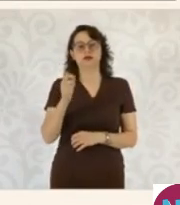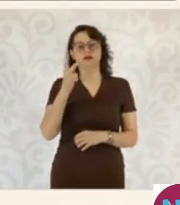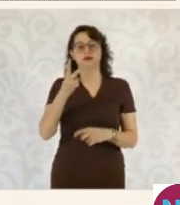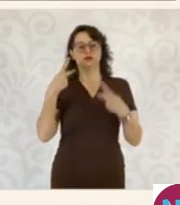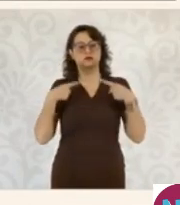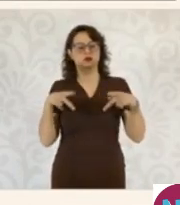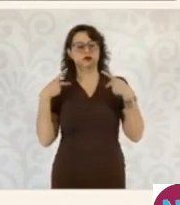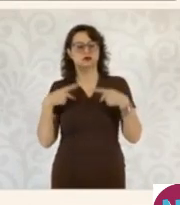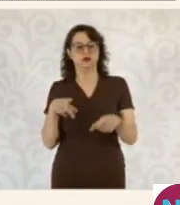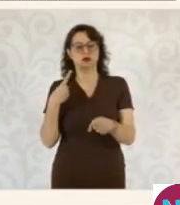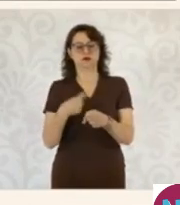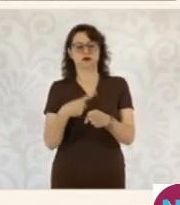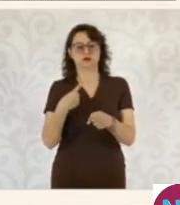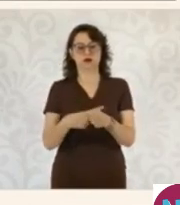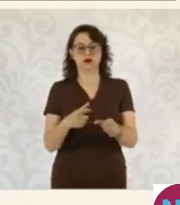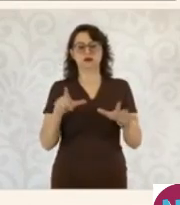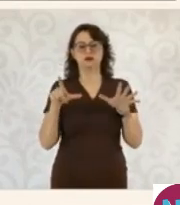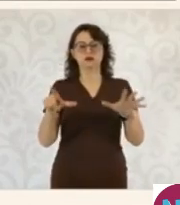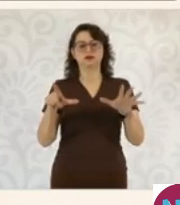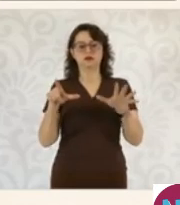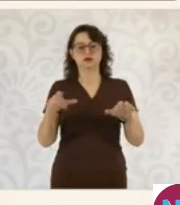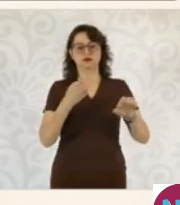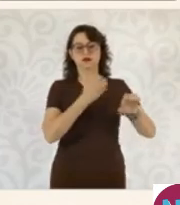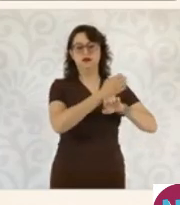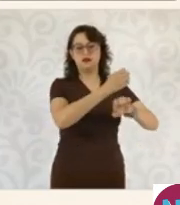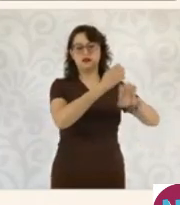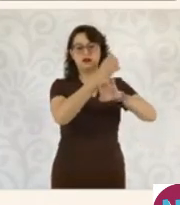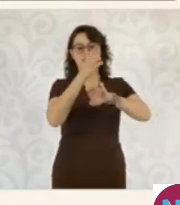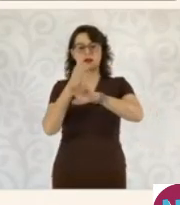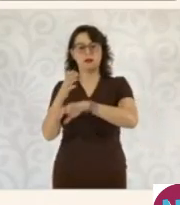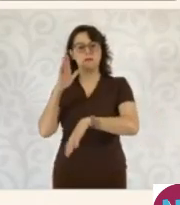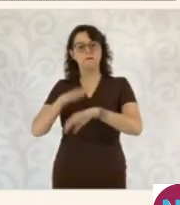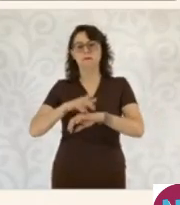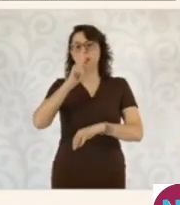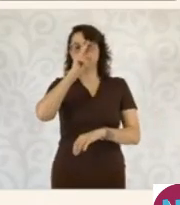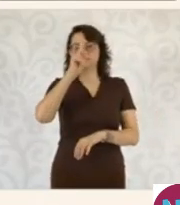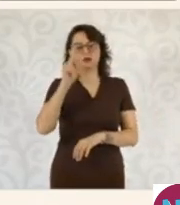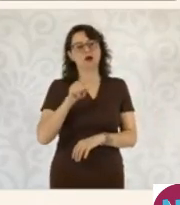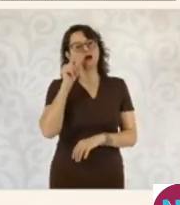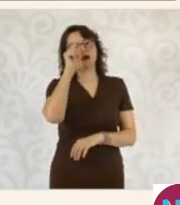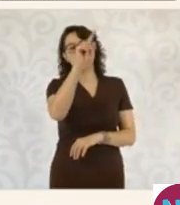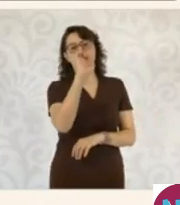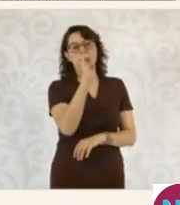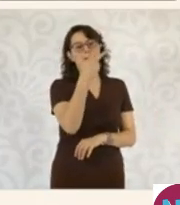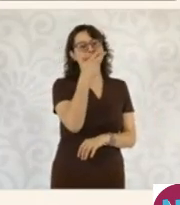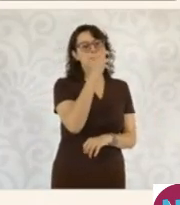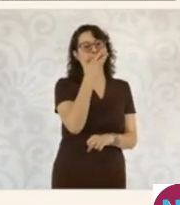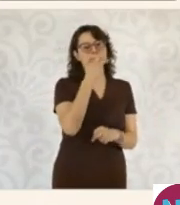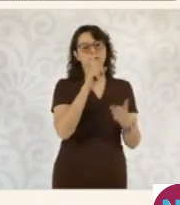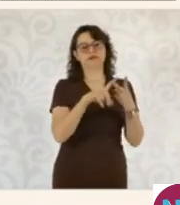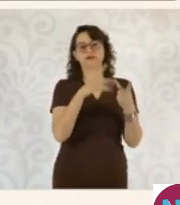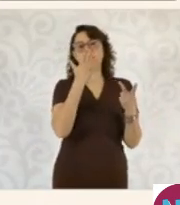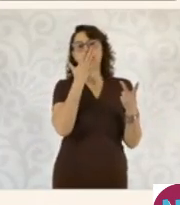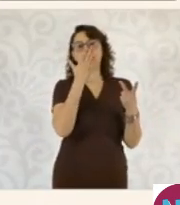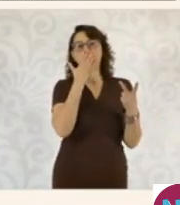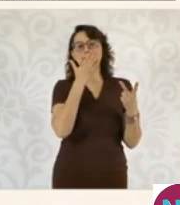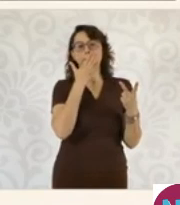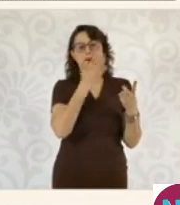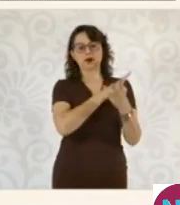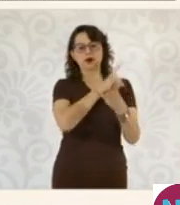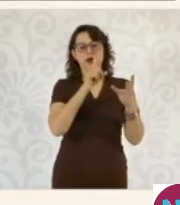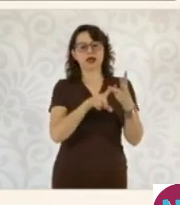confirmados en 17 estados de la República, con predominio en el estado de Chihuahua, le sigue Sonora y